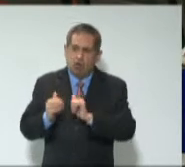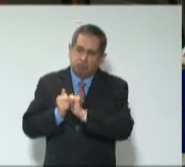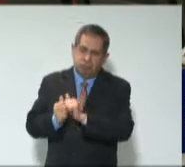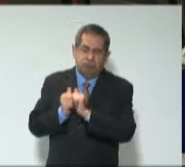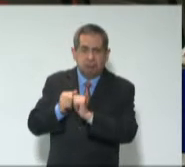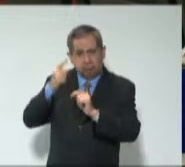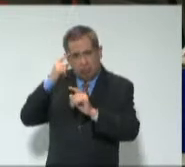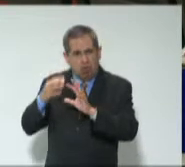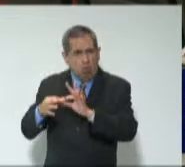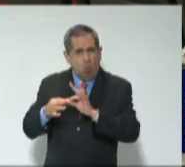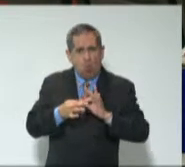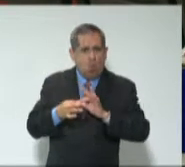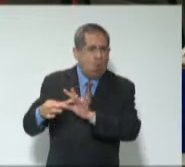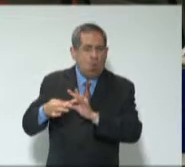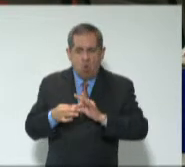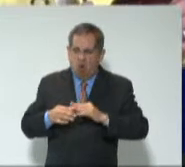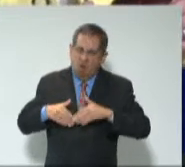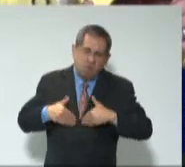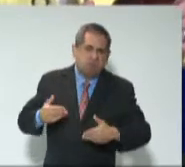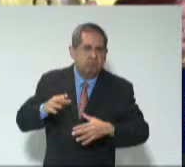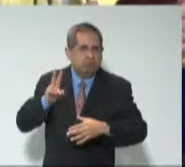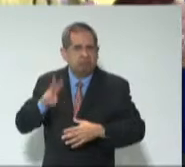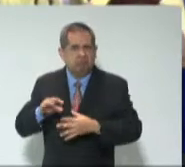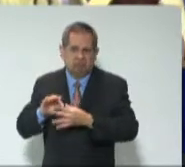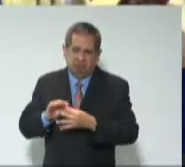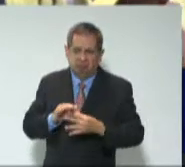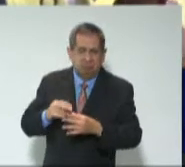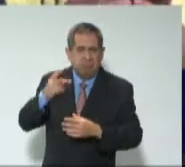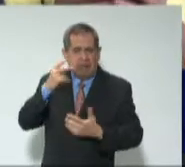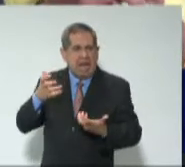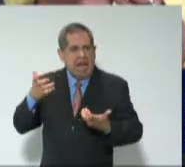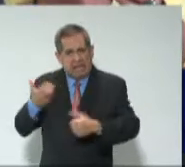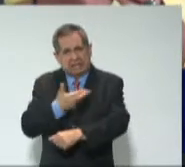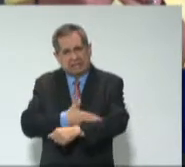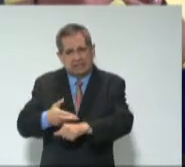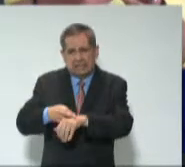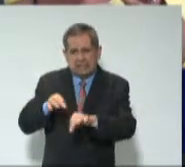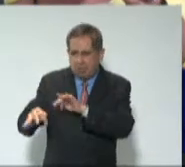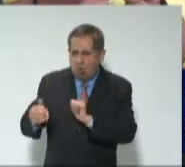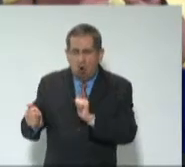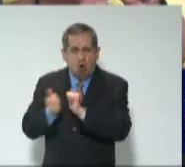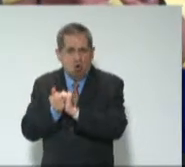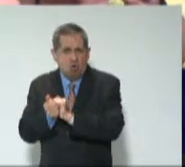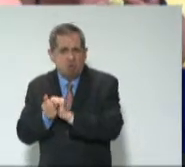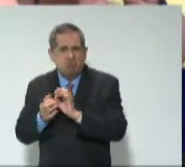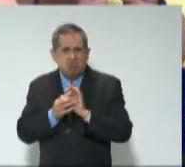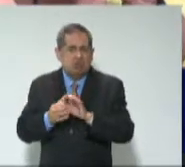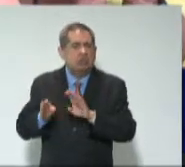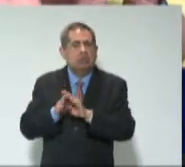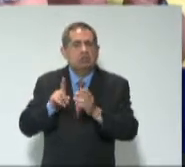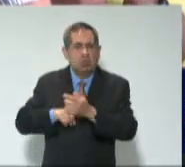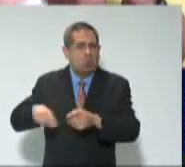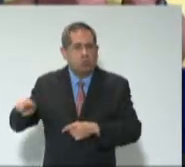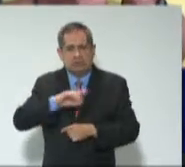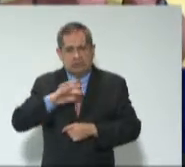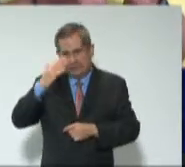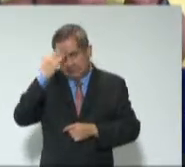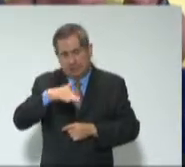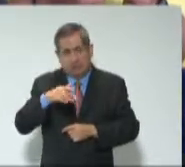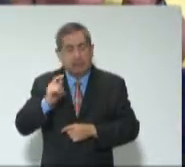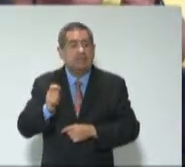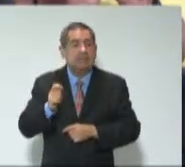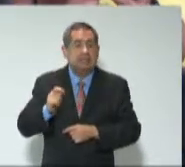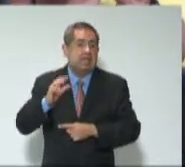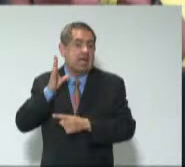espíritu de colaboración franca para la realización del trabajo conjunto en que como ustedes Saben